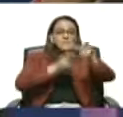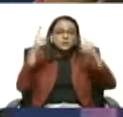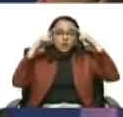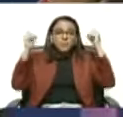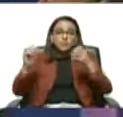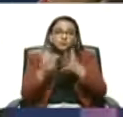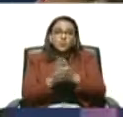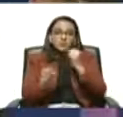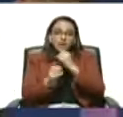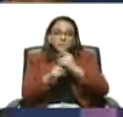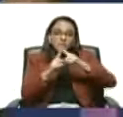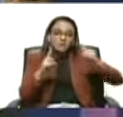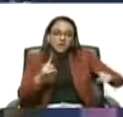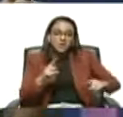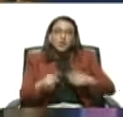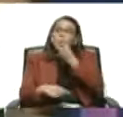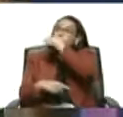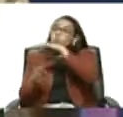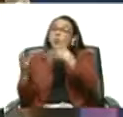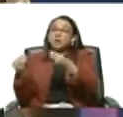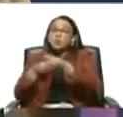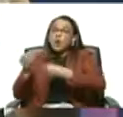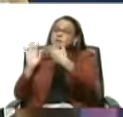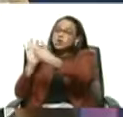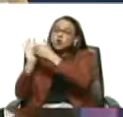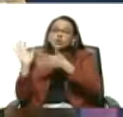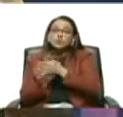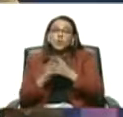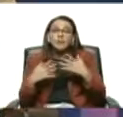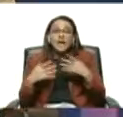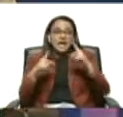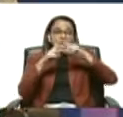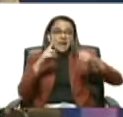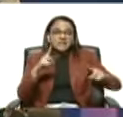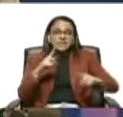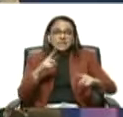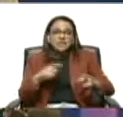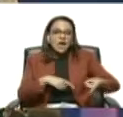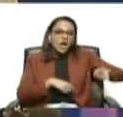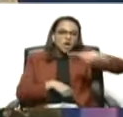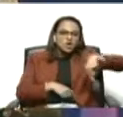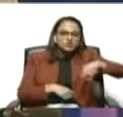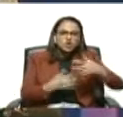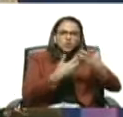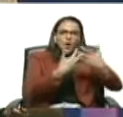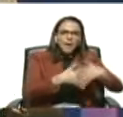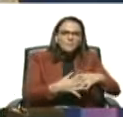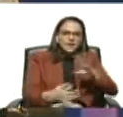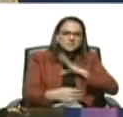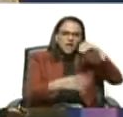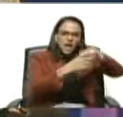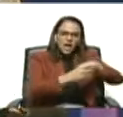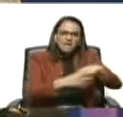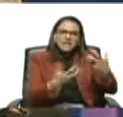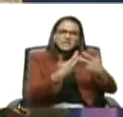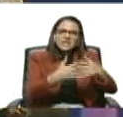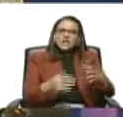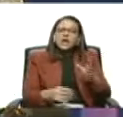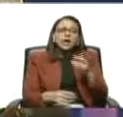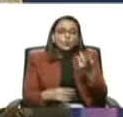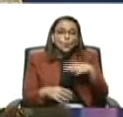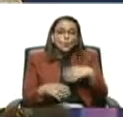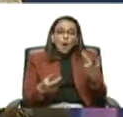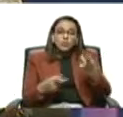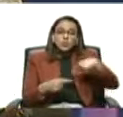eléctrico, nuestra empresa nacional eléctrica tenía insuficiente